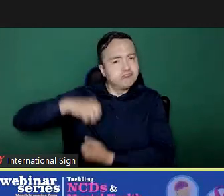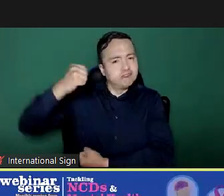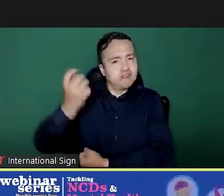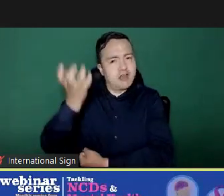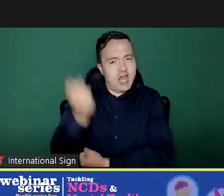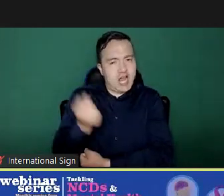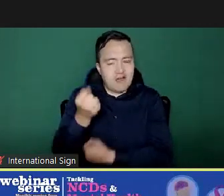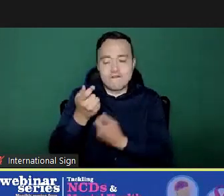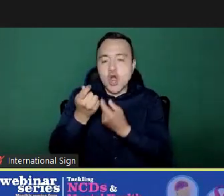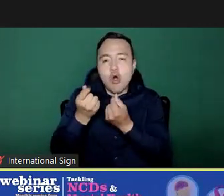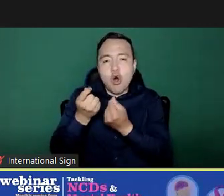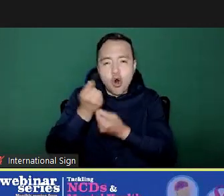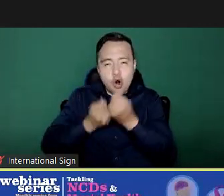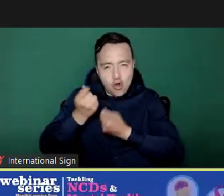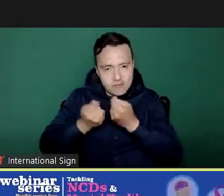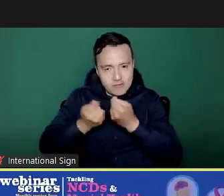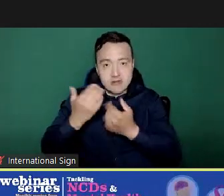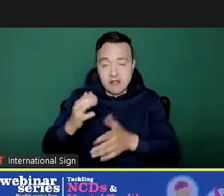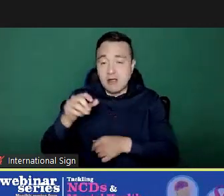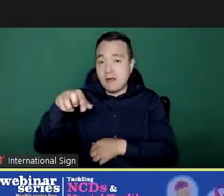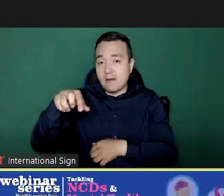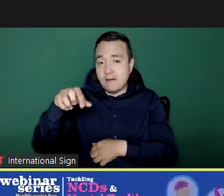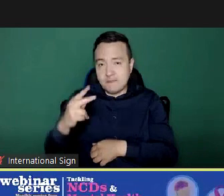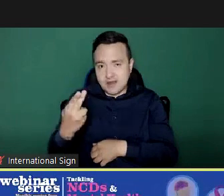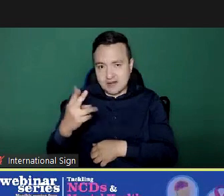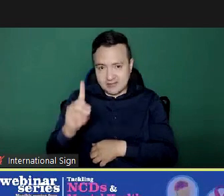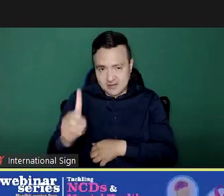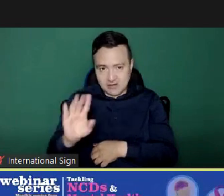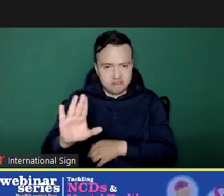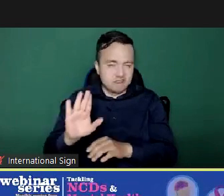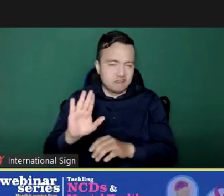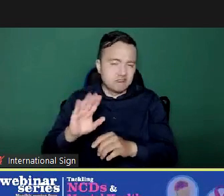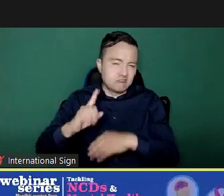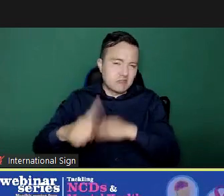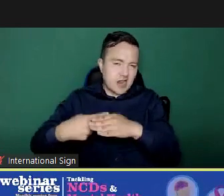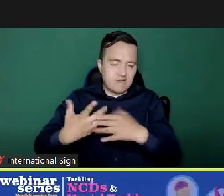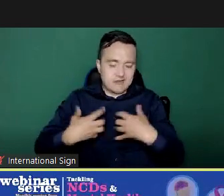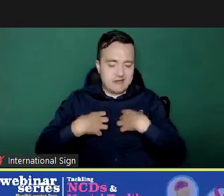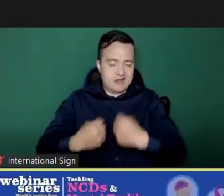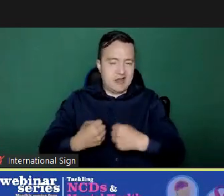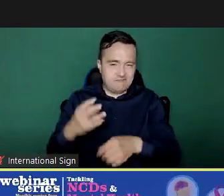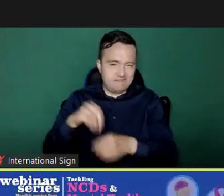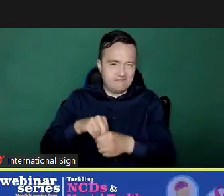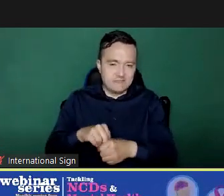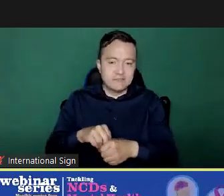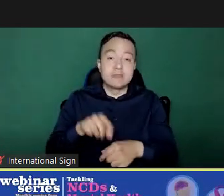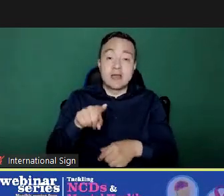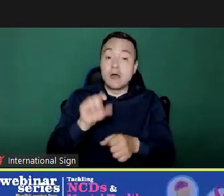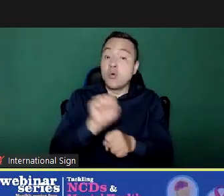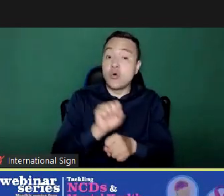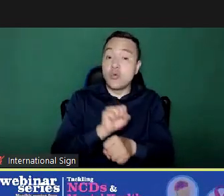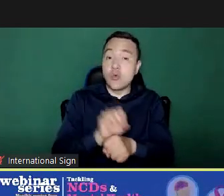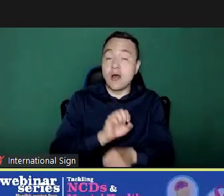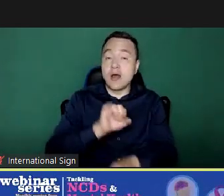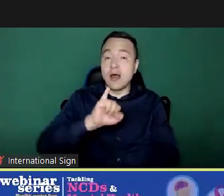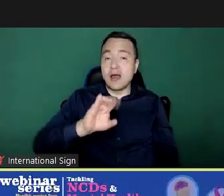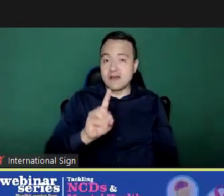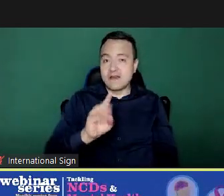de Protección Social y Salud en el Banco Interamericano de Desarrollo. Trabaja en protección